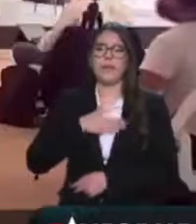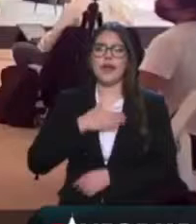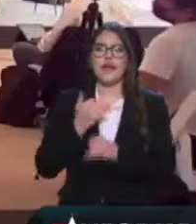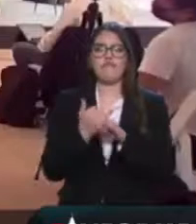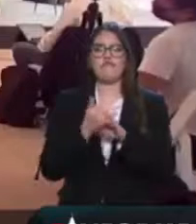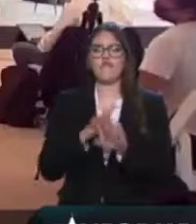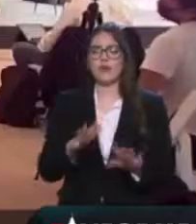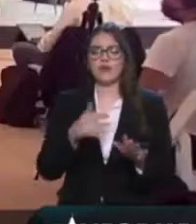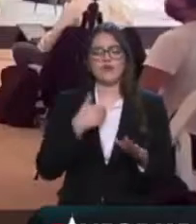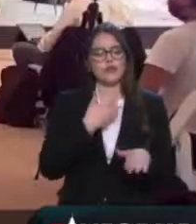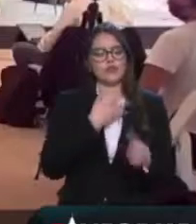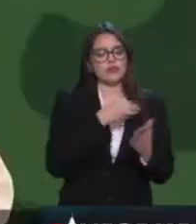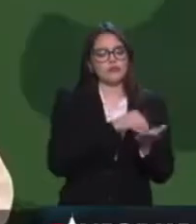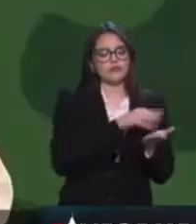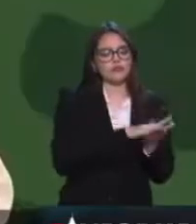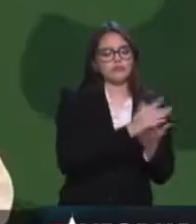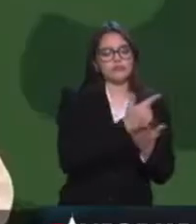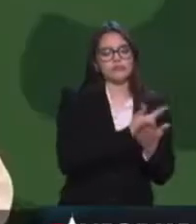que la gente